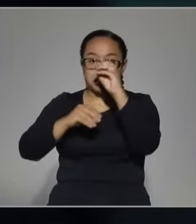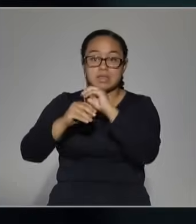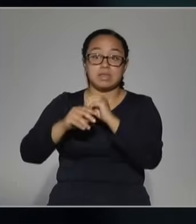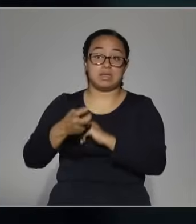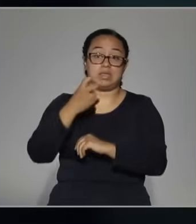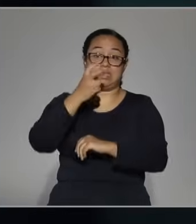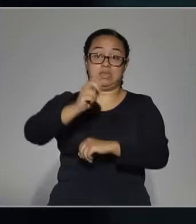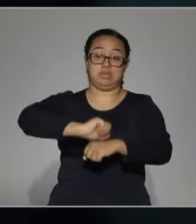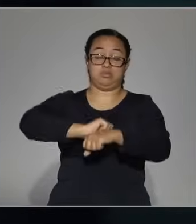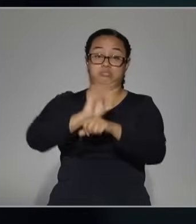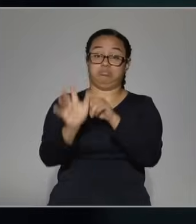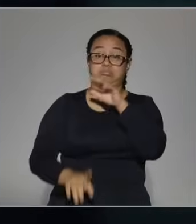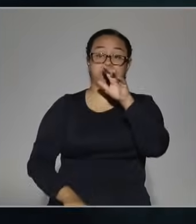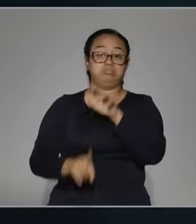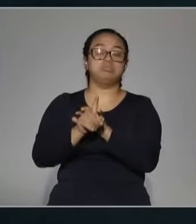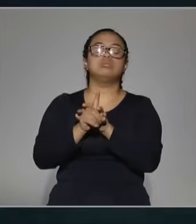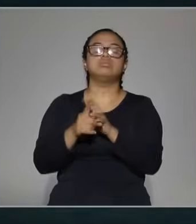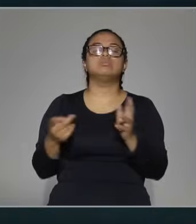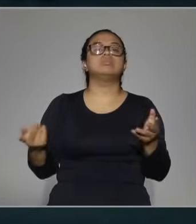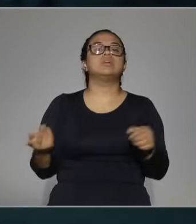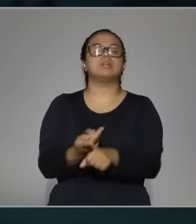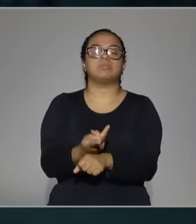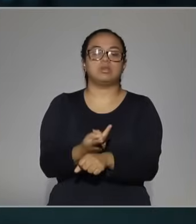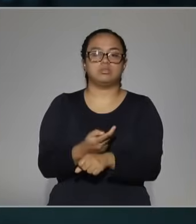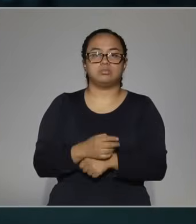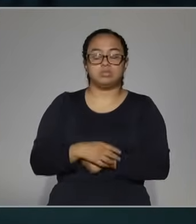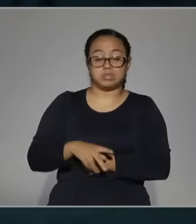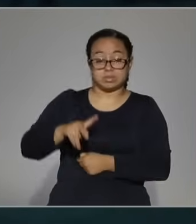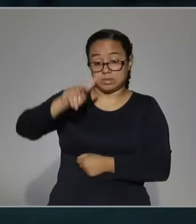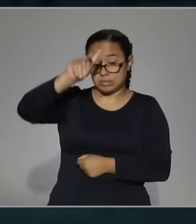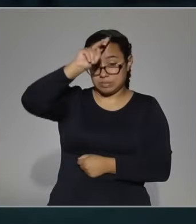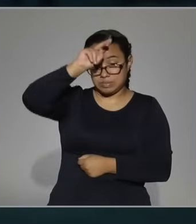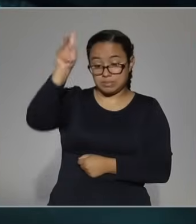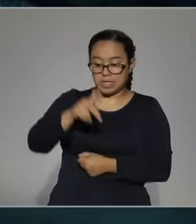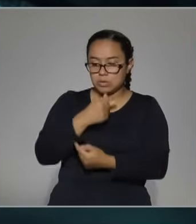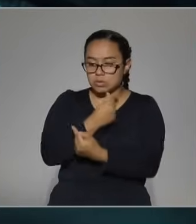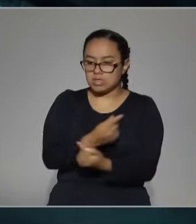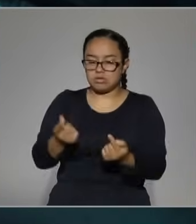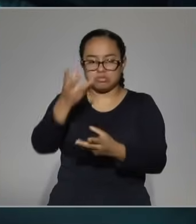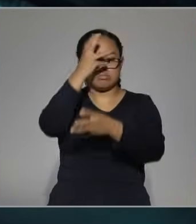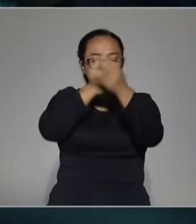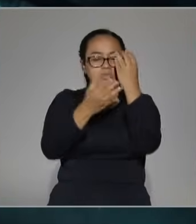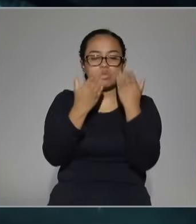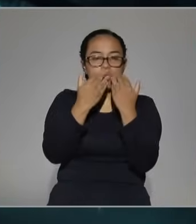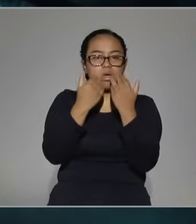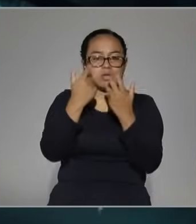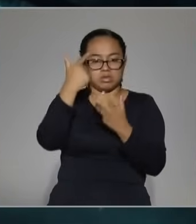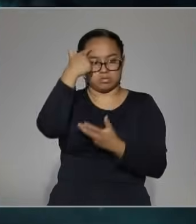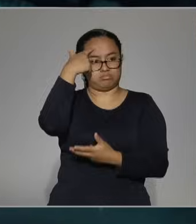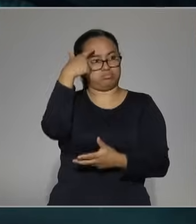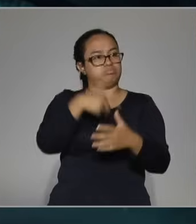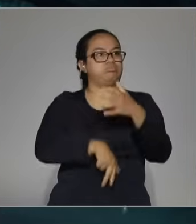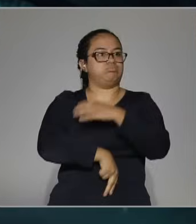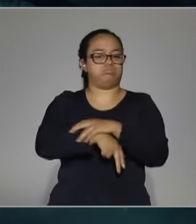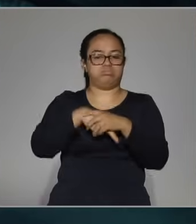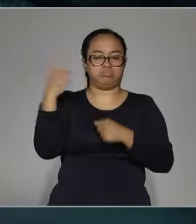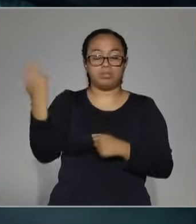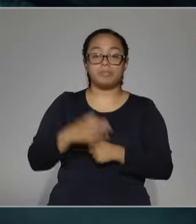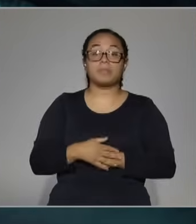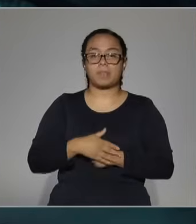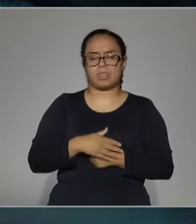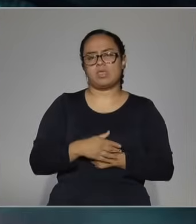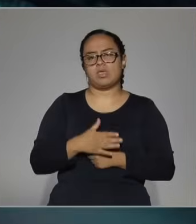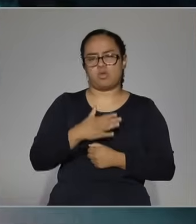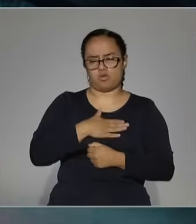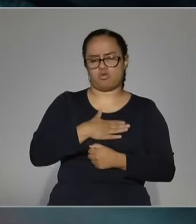la pandemia, los que sufrieron todo esto fueron los niños, porque iban sin armas. En mi caso, yo soy madre